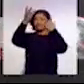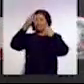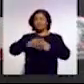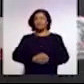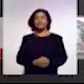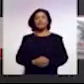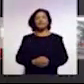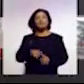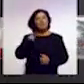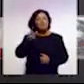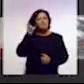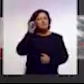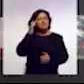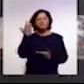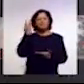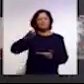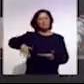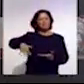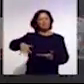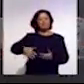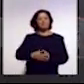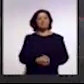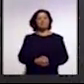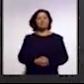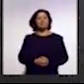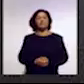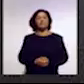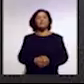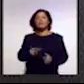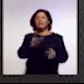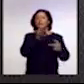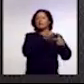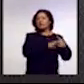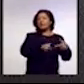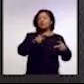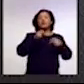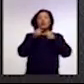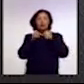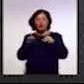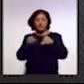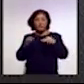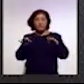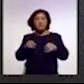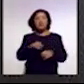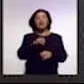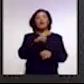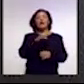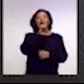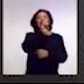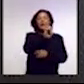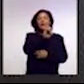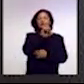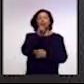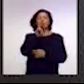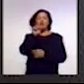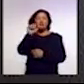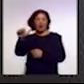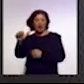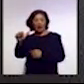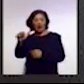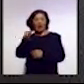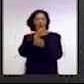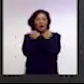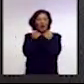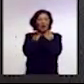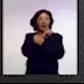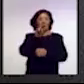habrás escuchado todo hace unos días que recientemente se inauguró la oficina de education y ese sí que es